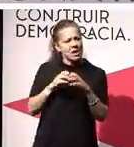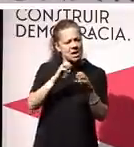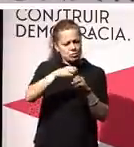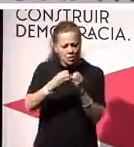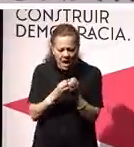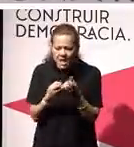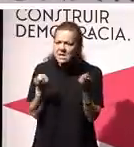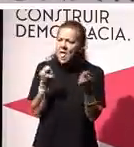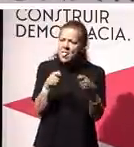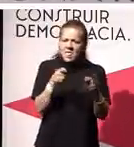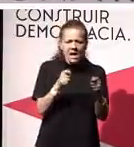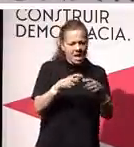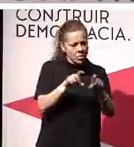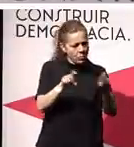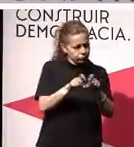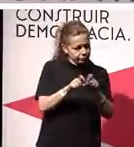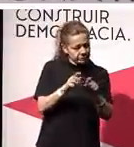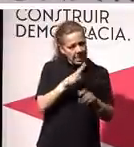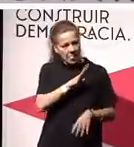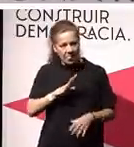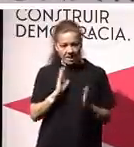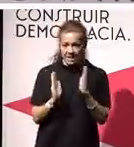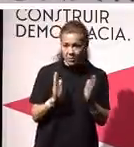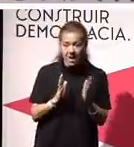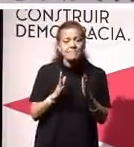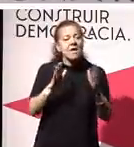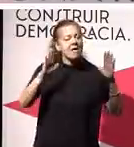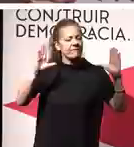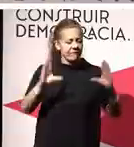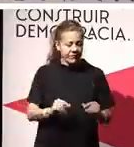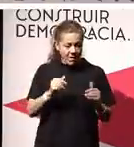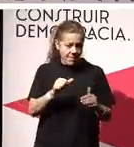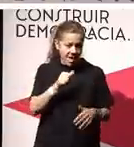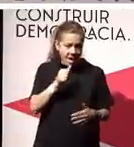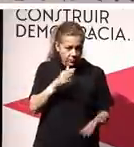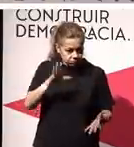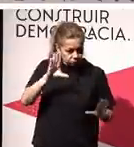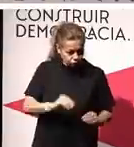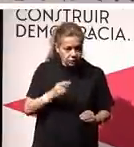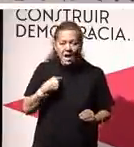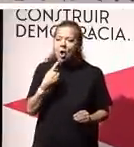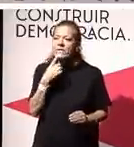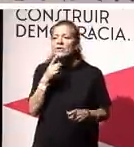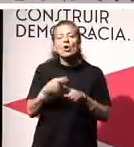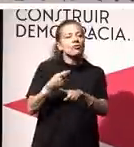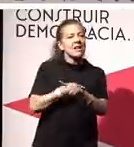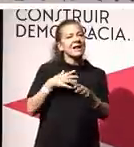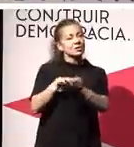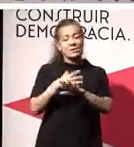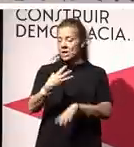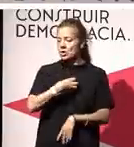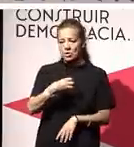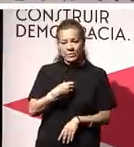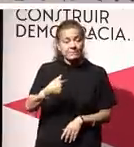cerrando plantas de fotovoltaicas de manera temporal, vaciando los embalses en verano o diciendo que con radicales no se puede gobernar. A mí lo que me